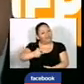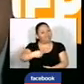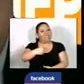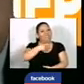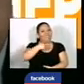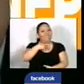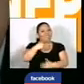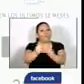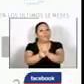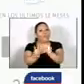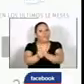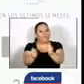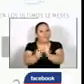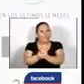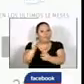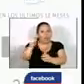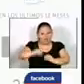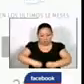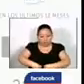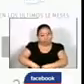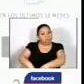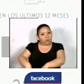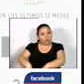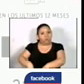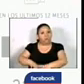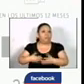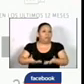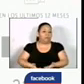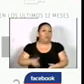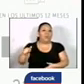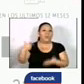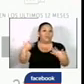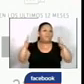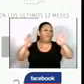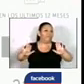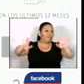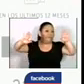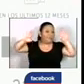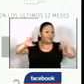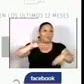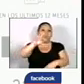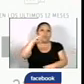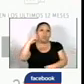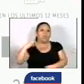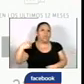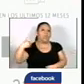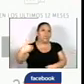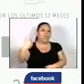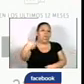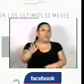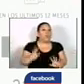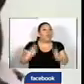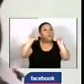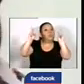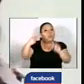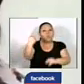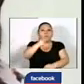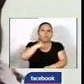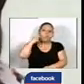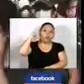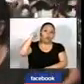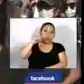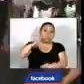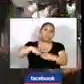complicaciones, por lo que expulsó el feto. Debido a esto, fue condenada a 30 años de prisión, por supuesto homicidio agravado, y luego